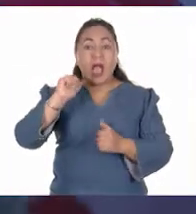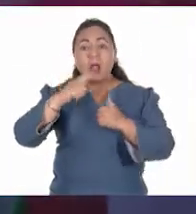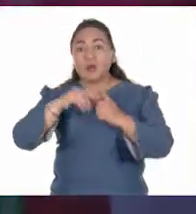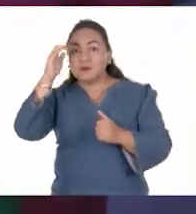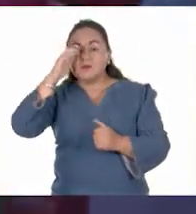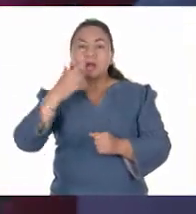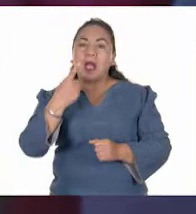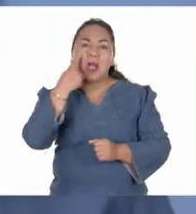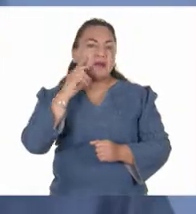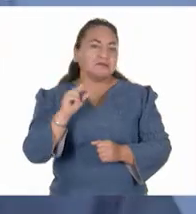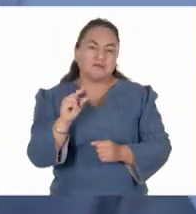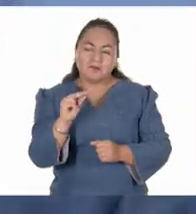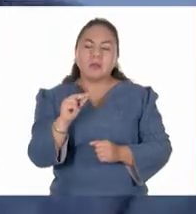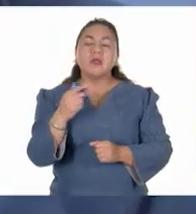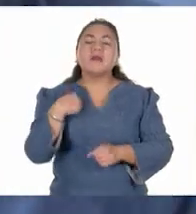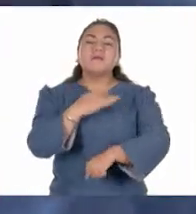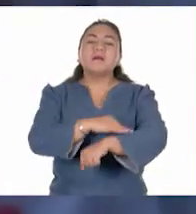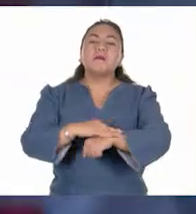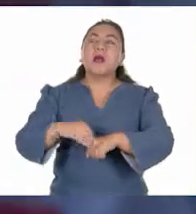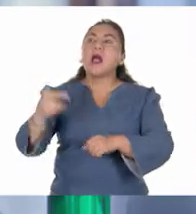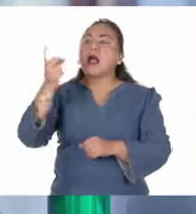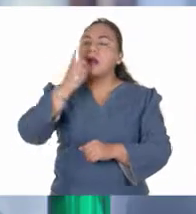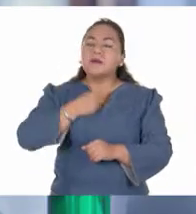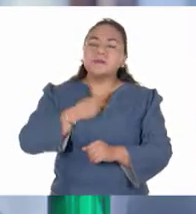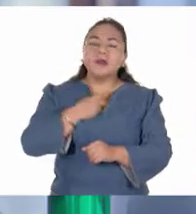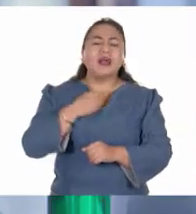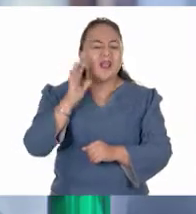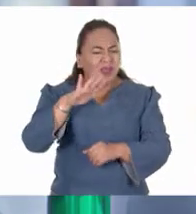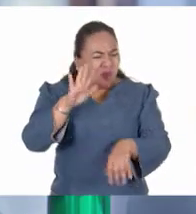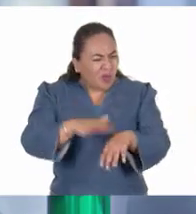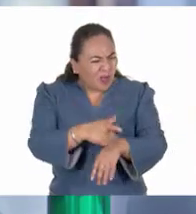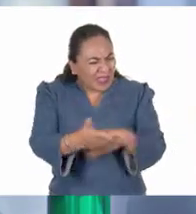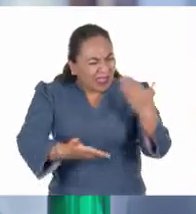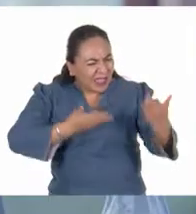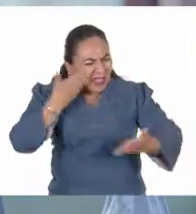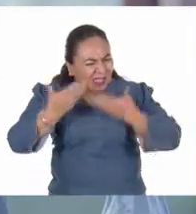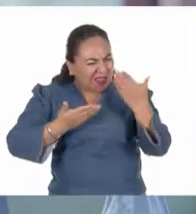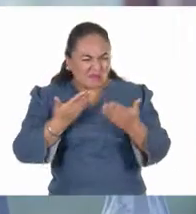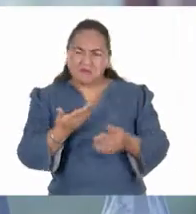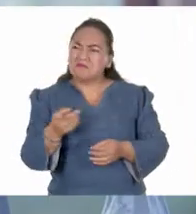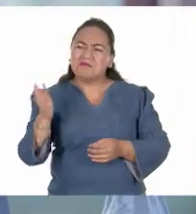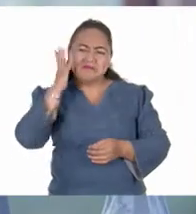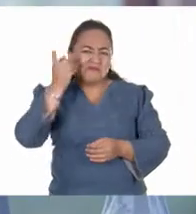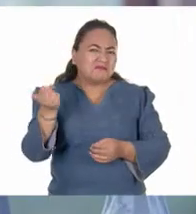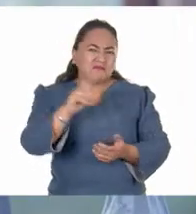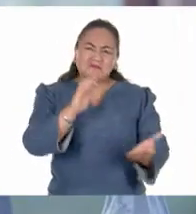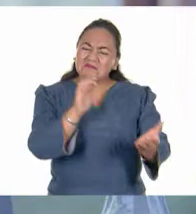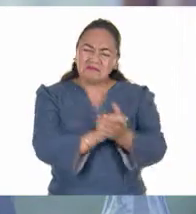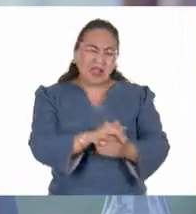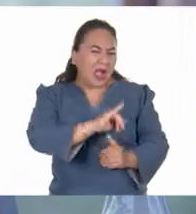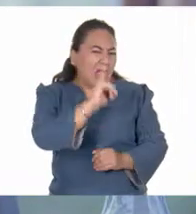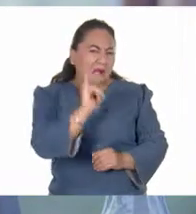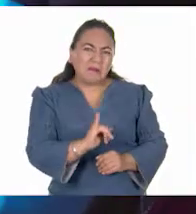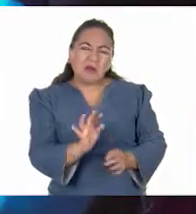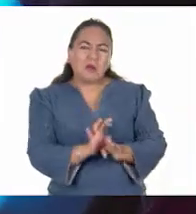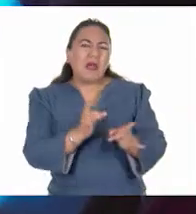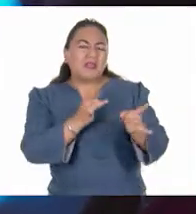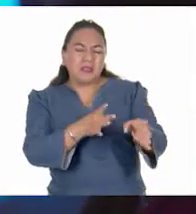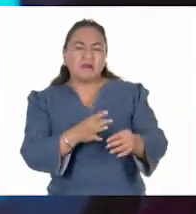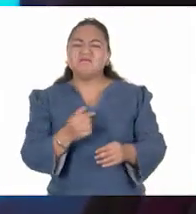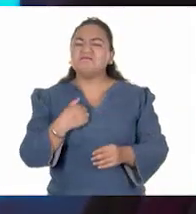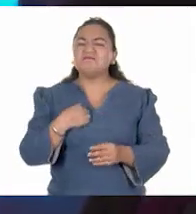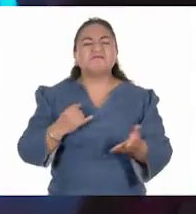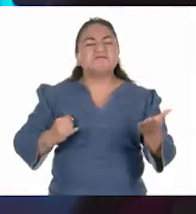alguna ciencia y nunca faltó el familiar que me dijera, ¿por qué estudias eso? Nadie se va a querer casar contigo.